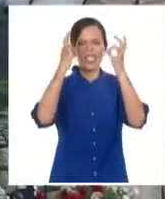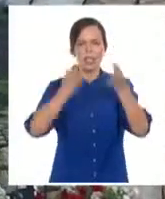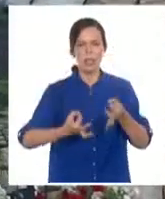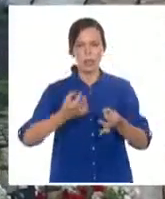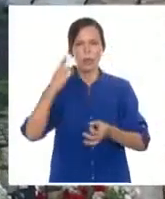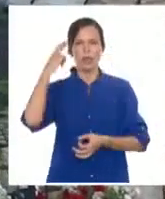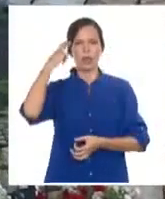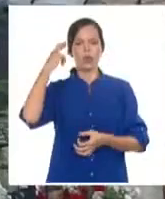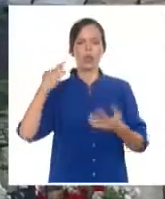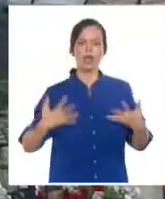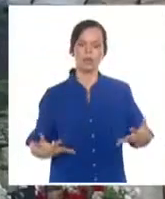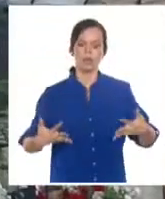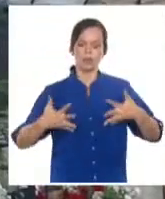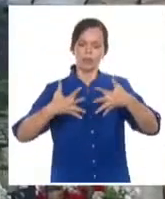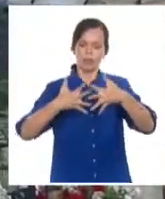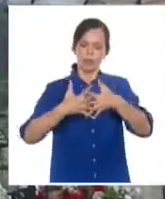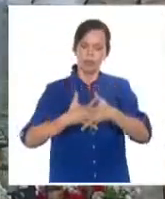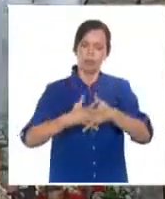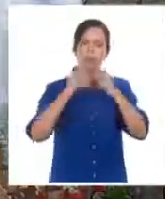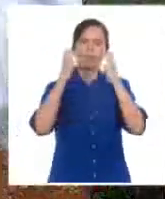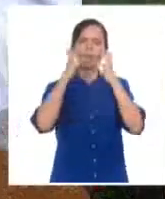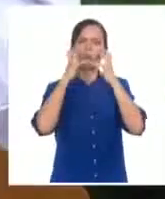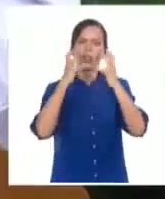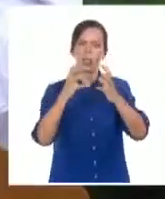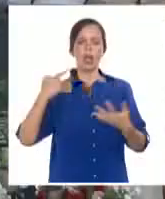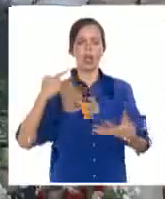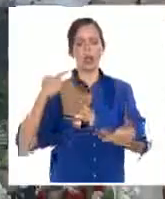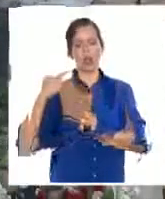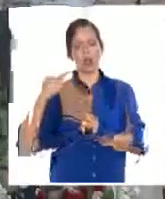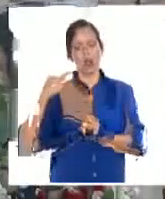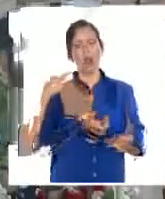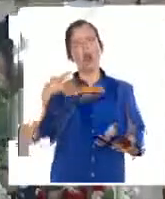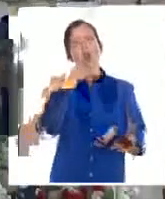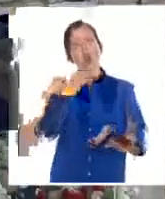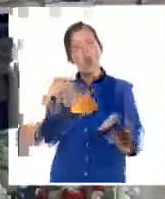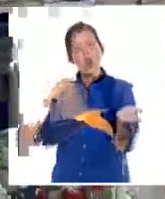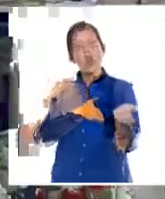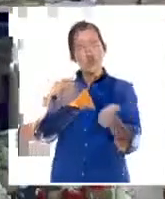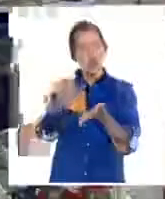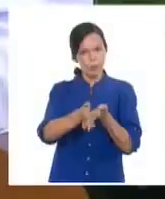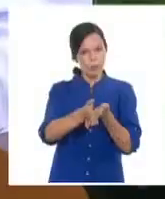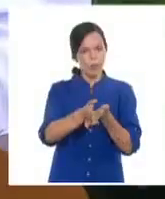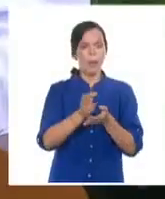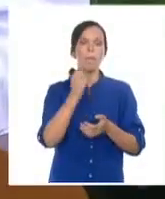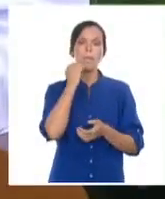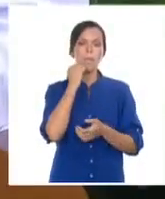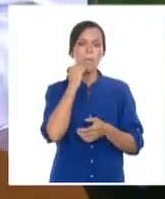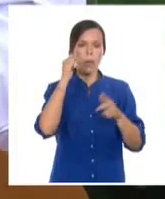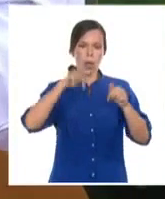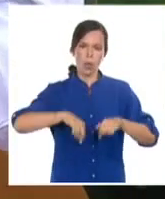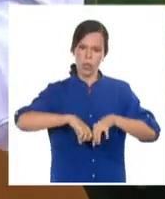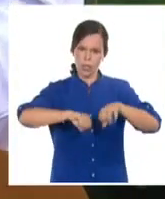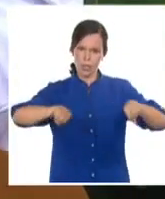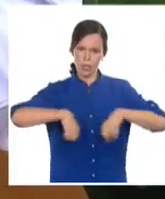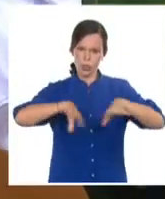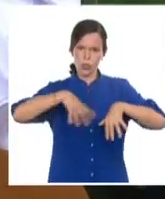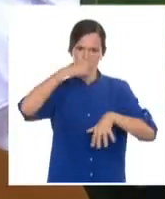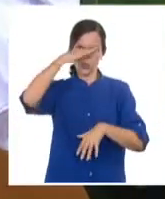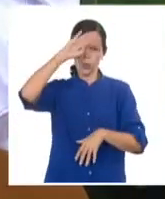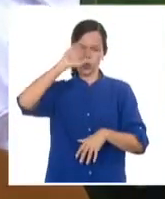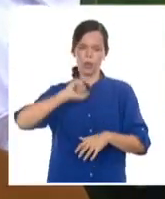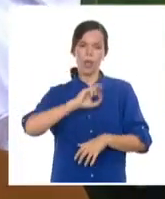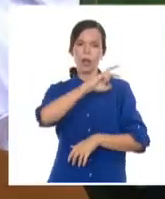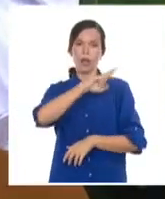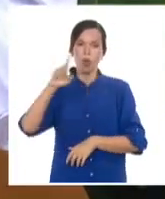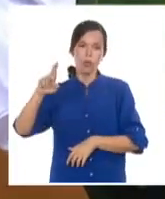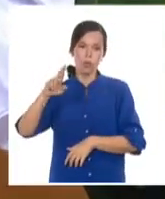nacional factor determinante en el actual contexto que enfrenta Cuba la revolución cubana sigue resistiendo